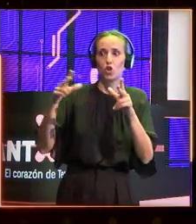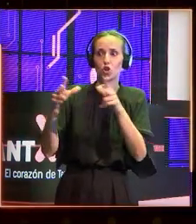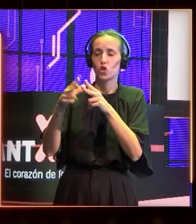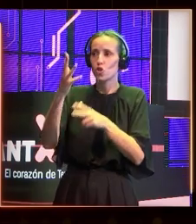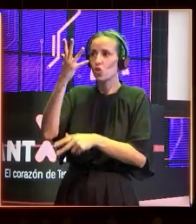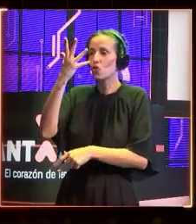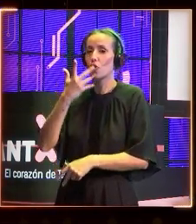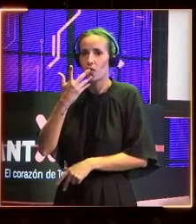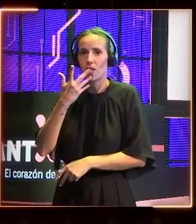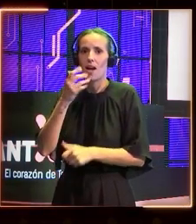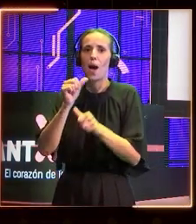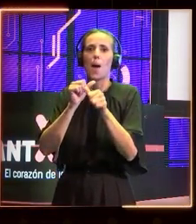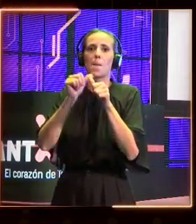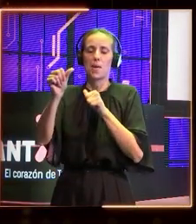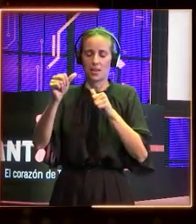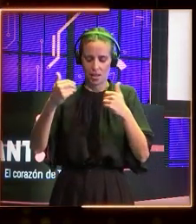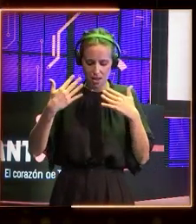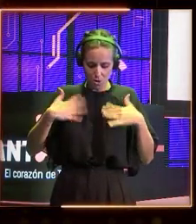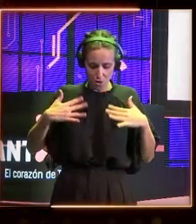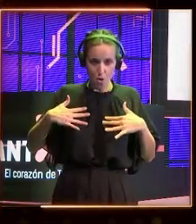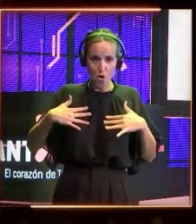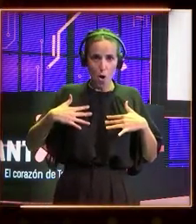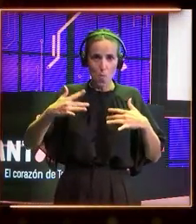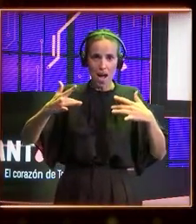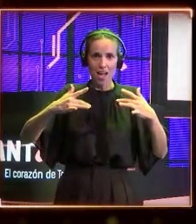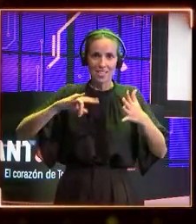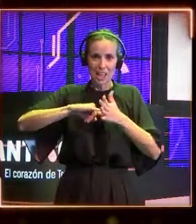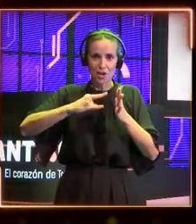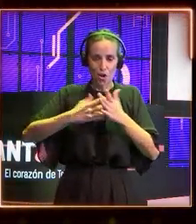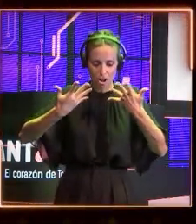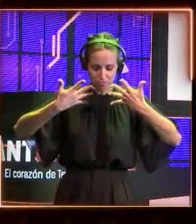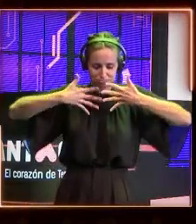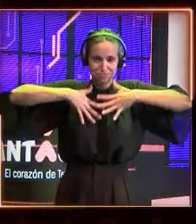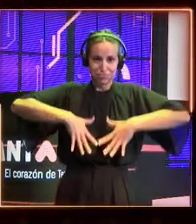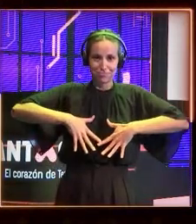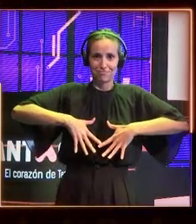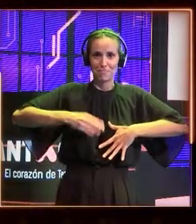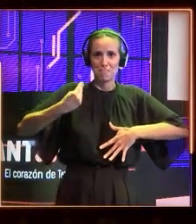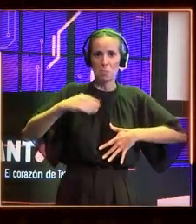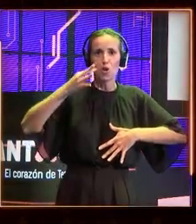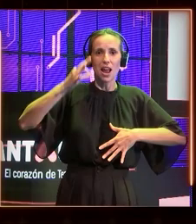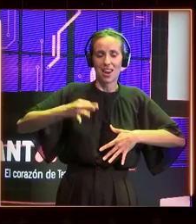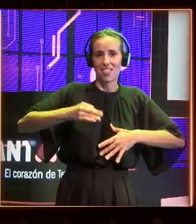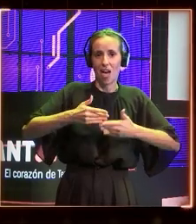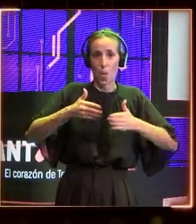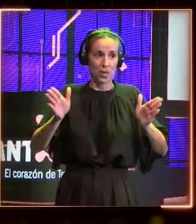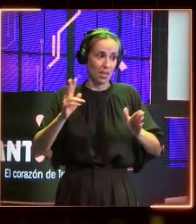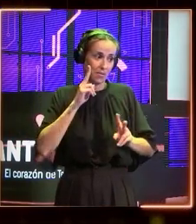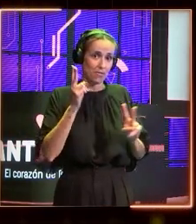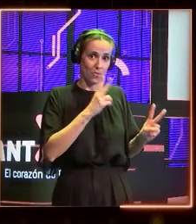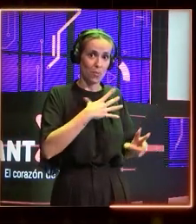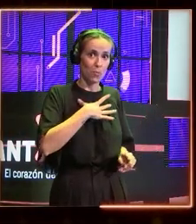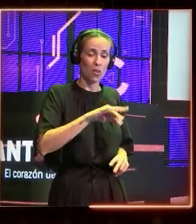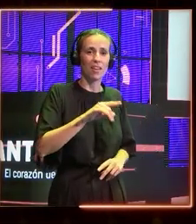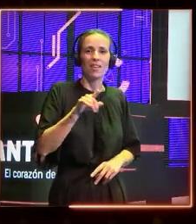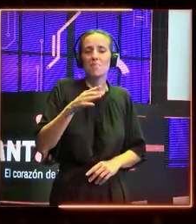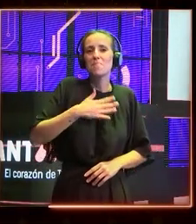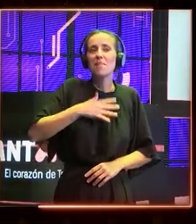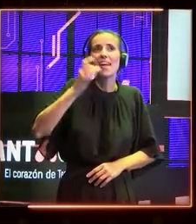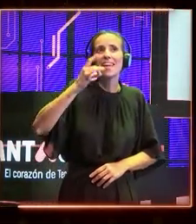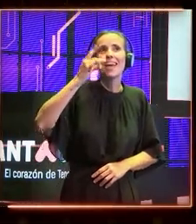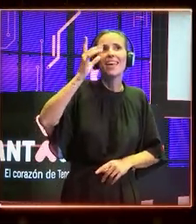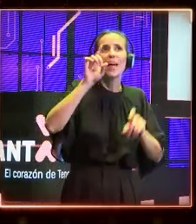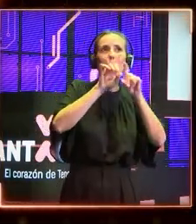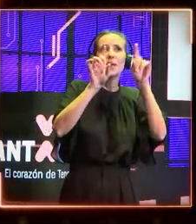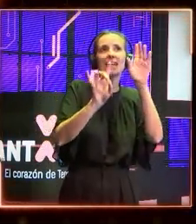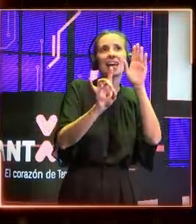incorporamos la tecnología a esas camisetas con realidad aumentada como podéis ver aquí y bueno de eso que comenzó como una idea emprendedora